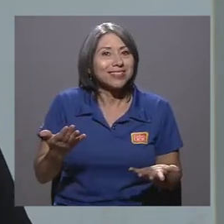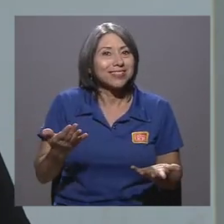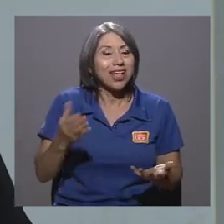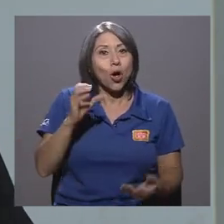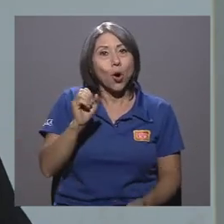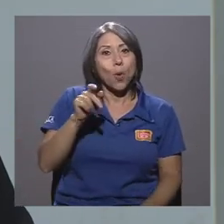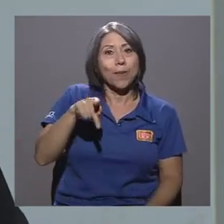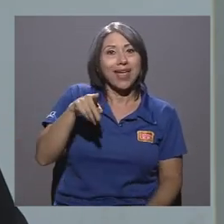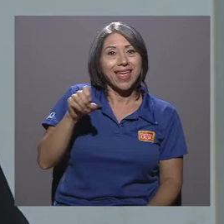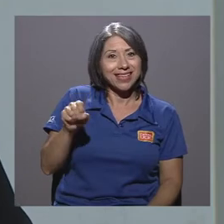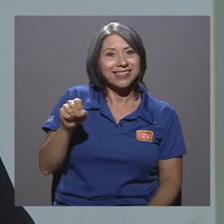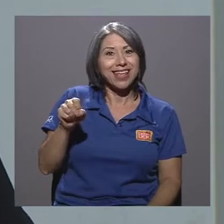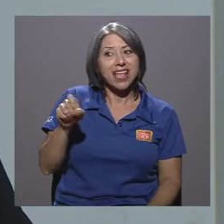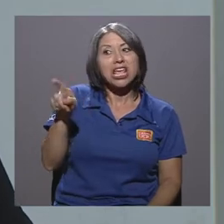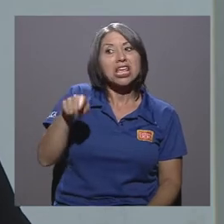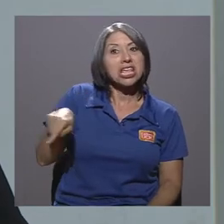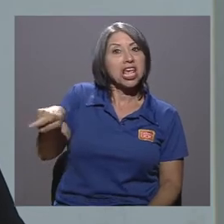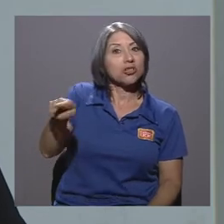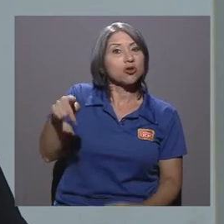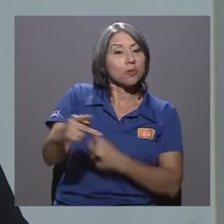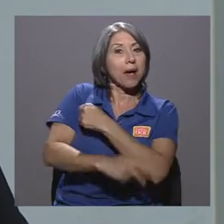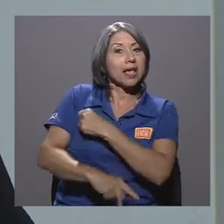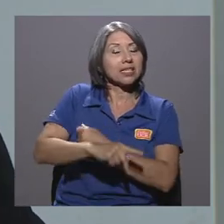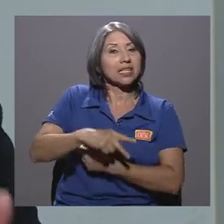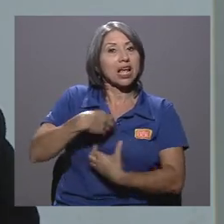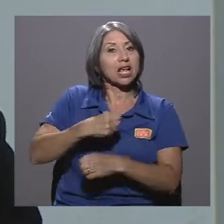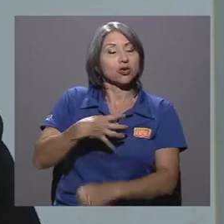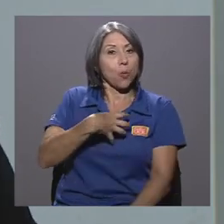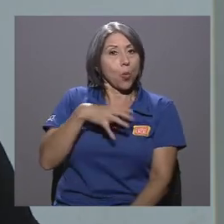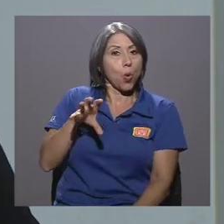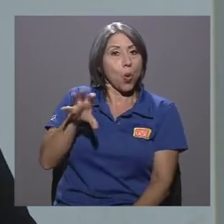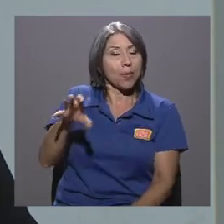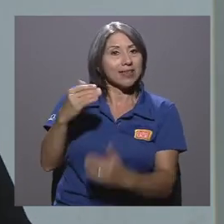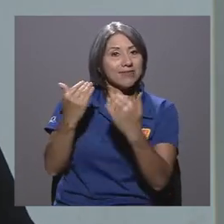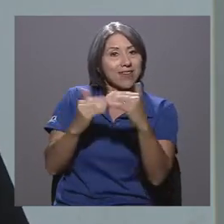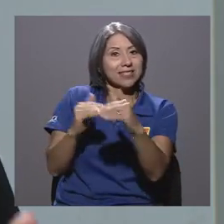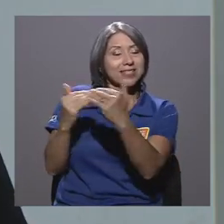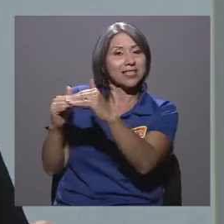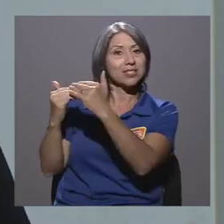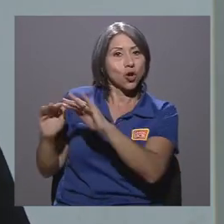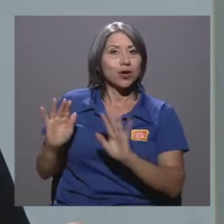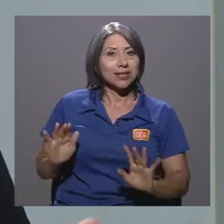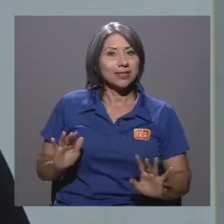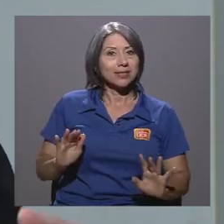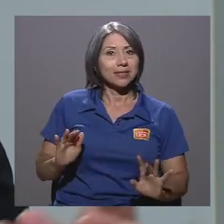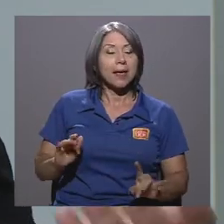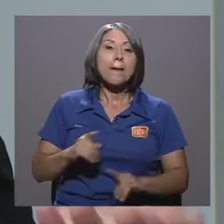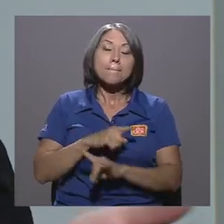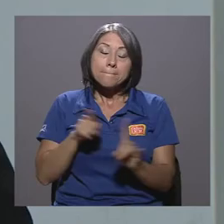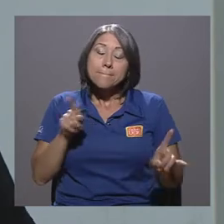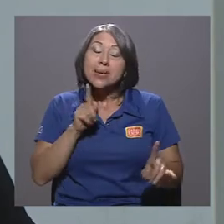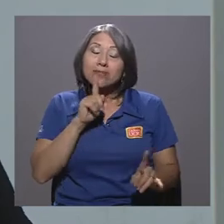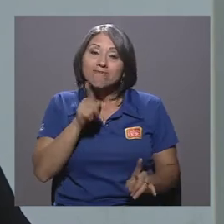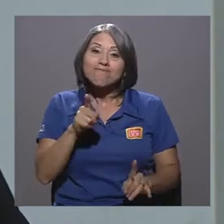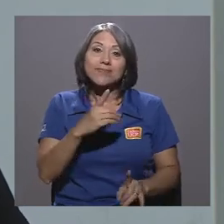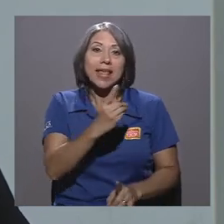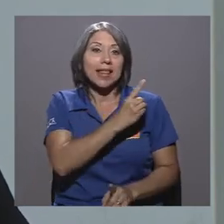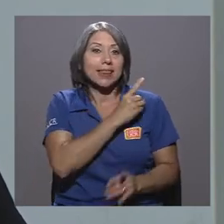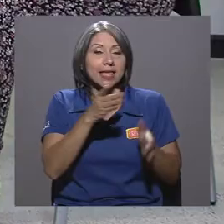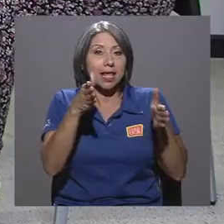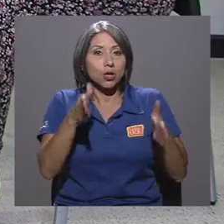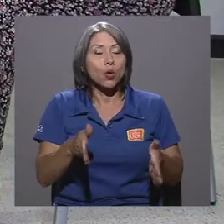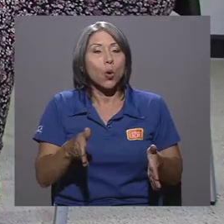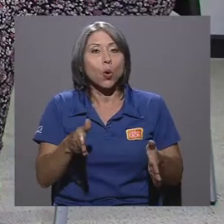han hecho sus propias restricciones. Lo cierto es caso es que el director